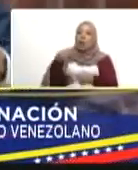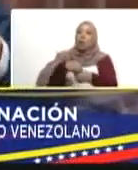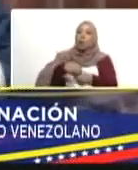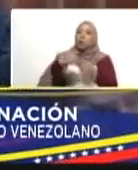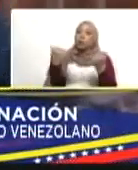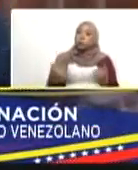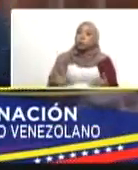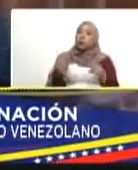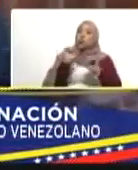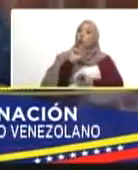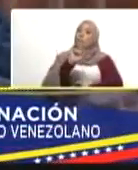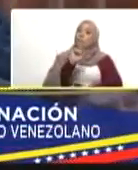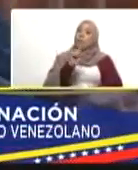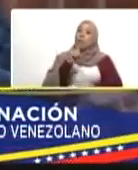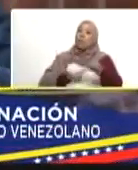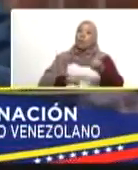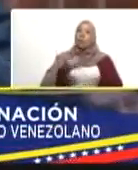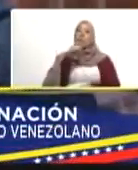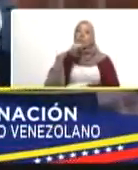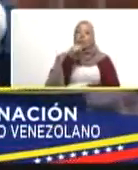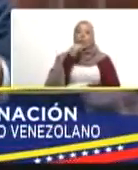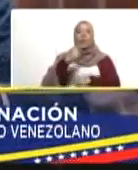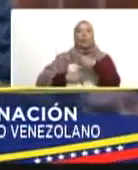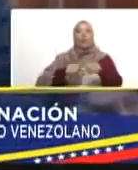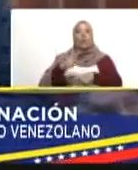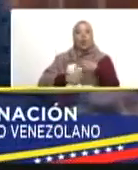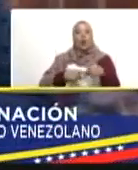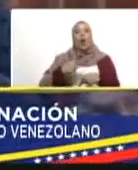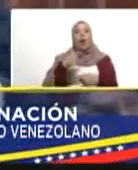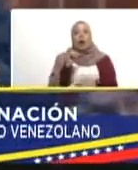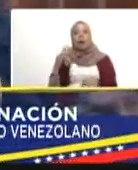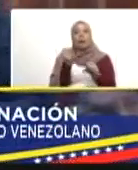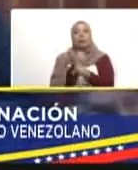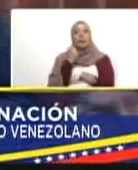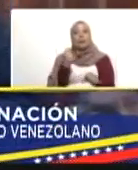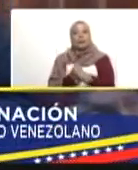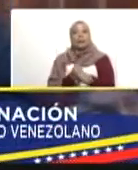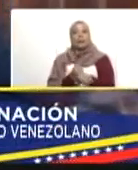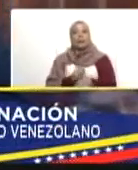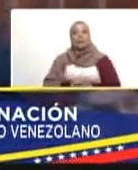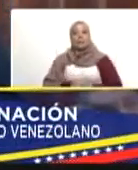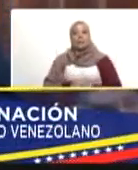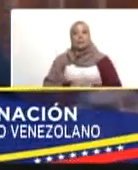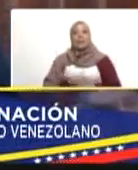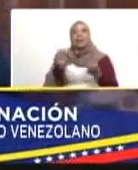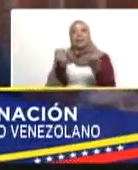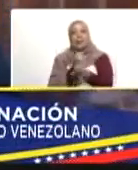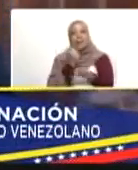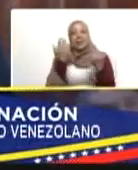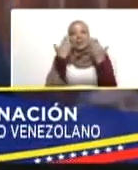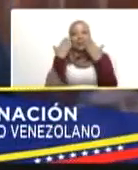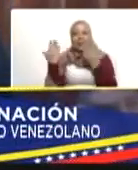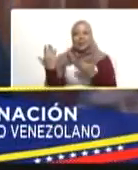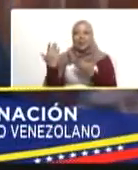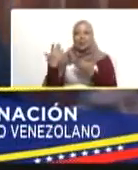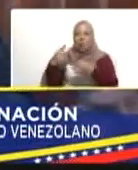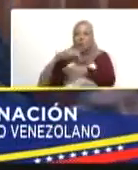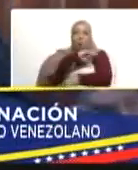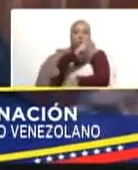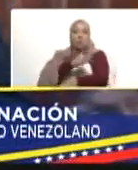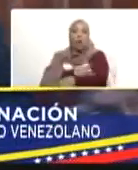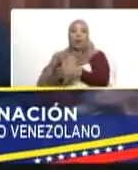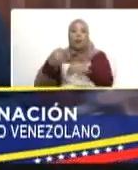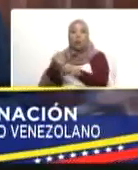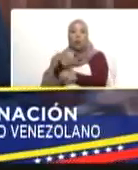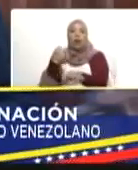tienen sus marcas sus marcas de productos elaborados y ya vienen trabajando en el fortalecimiento de